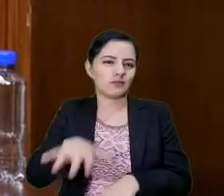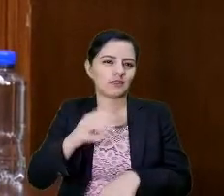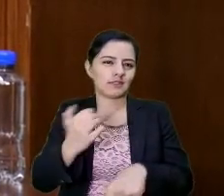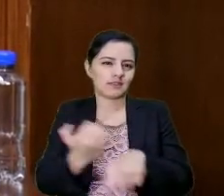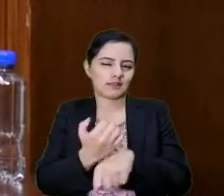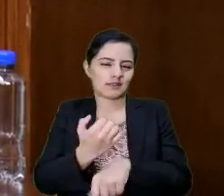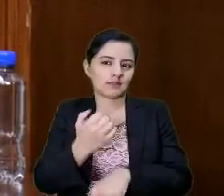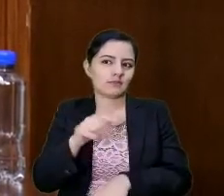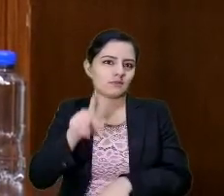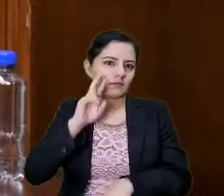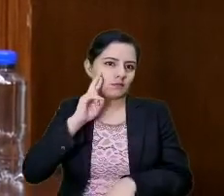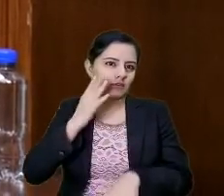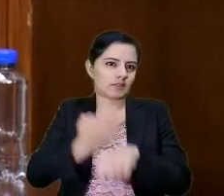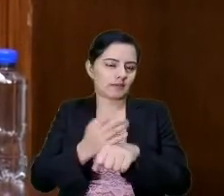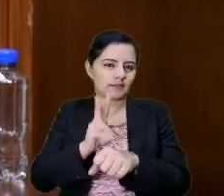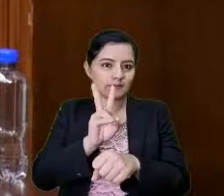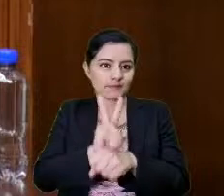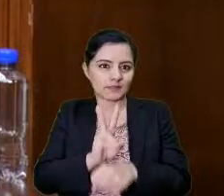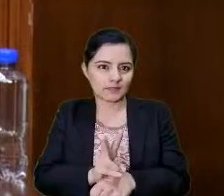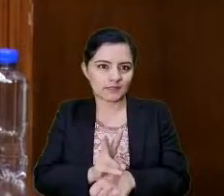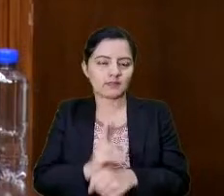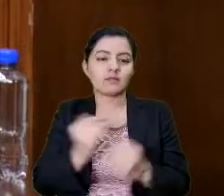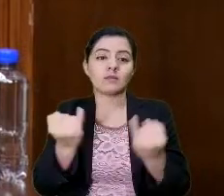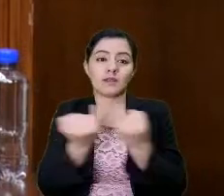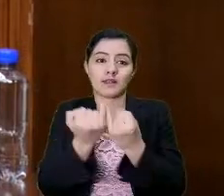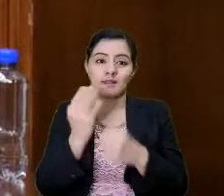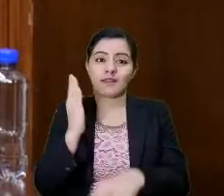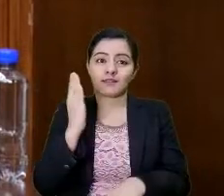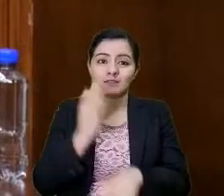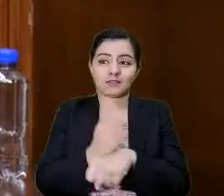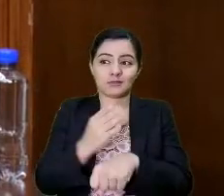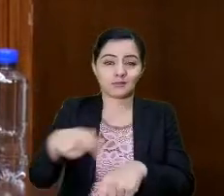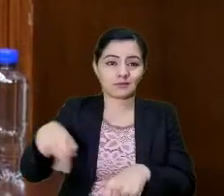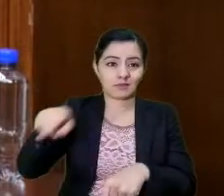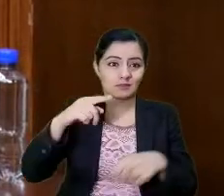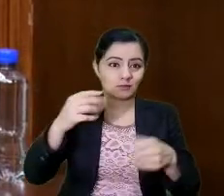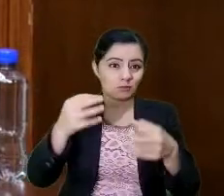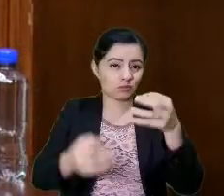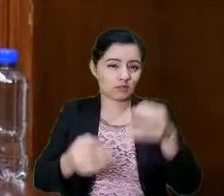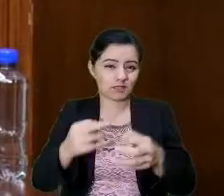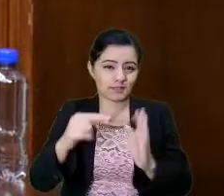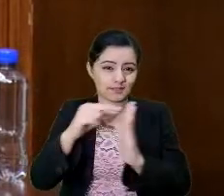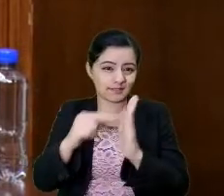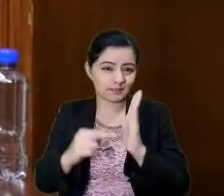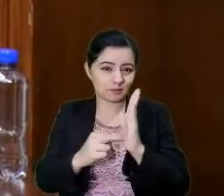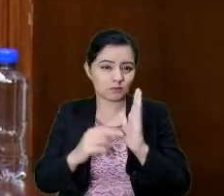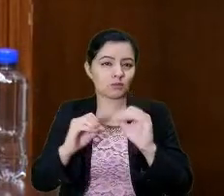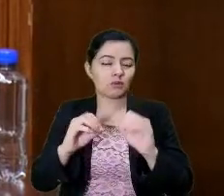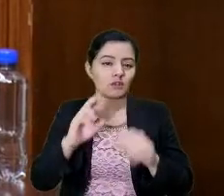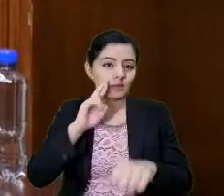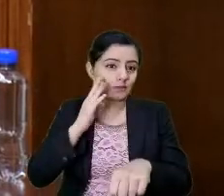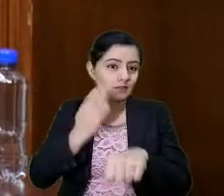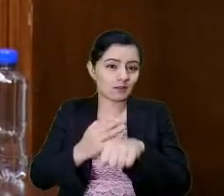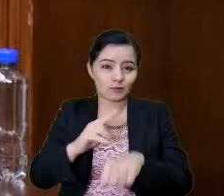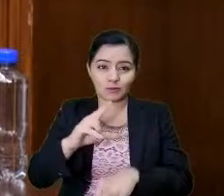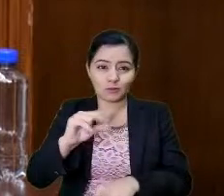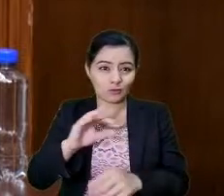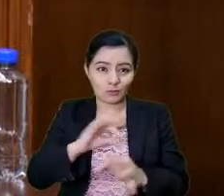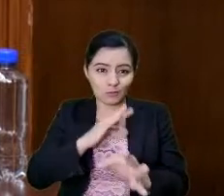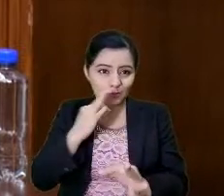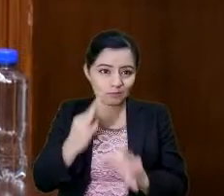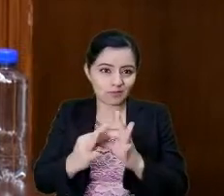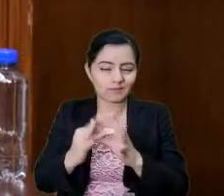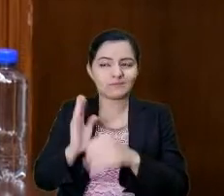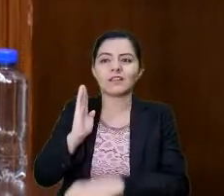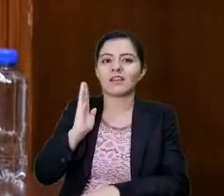de supervisar y sancionar a los jueces que no cumplan con sus responsabilidades, además de reiterar